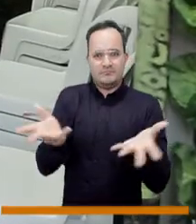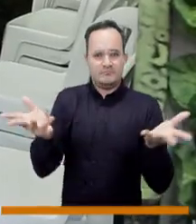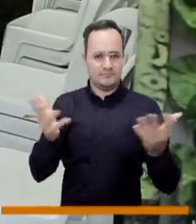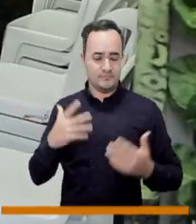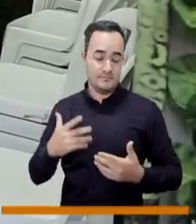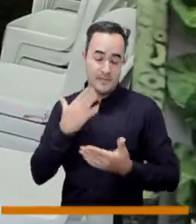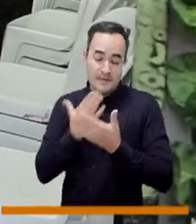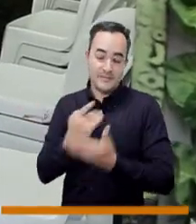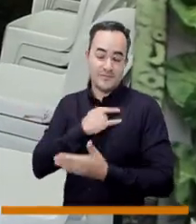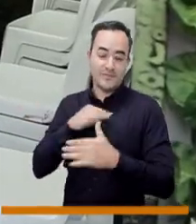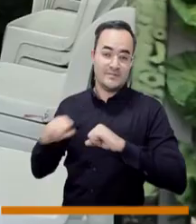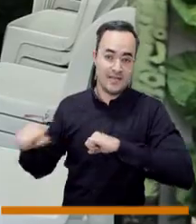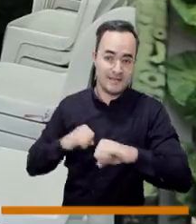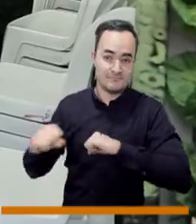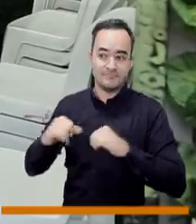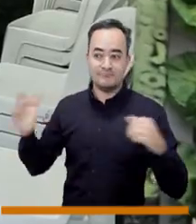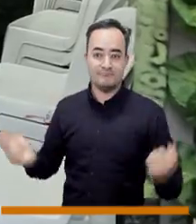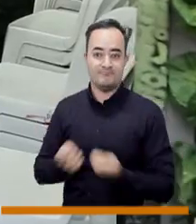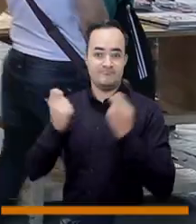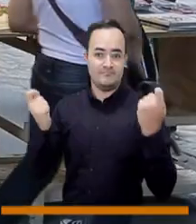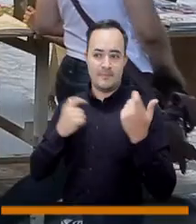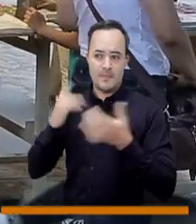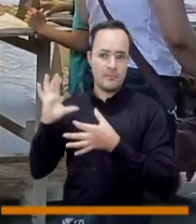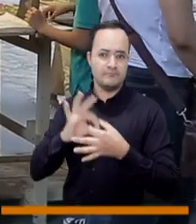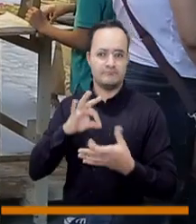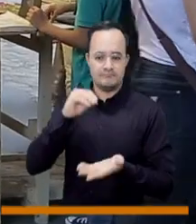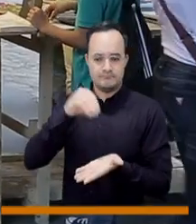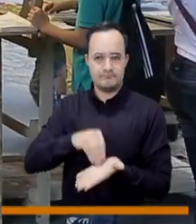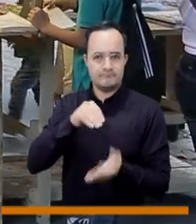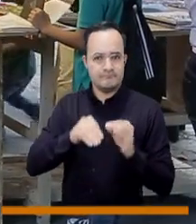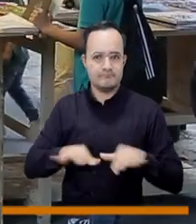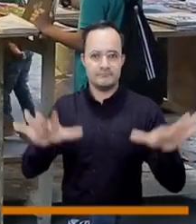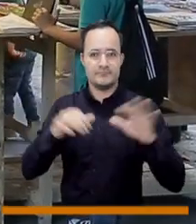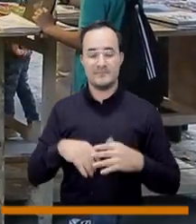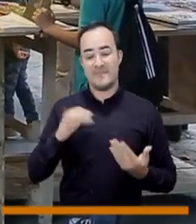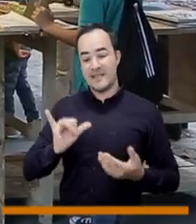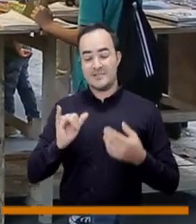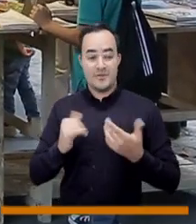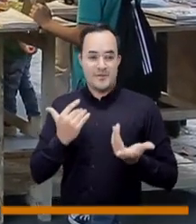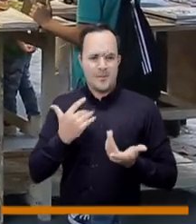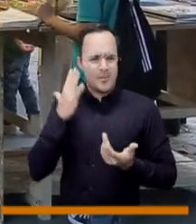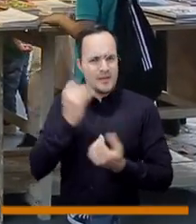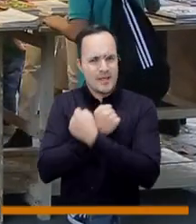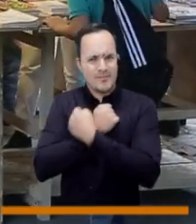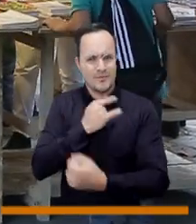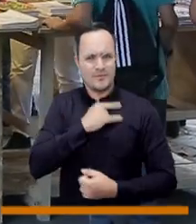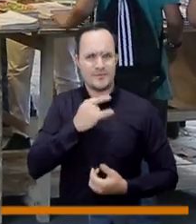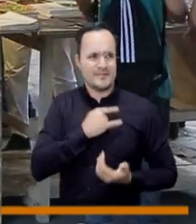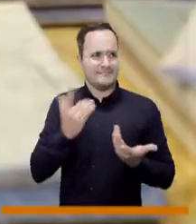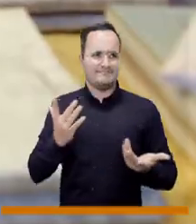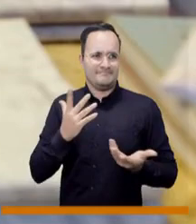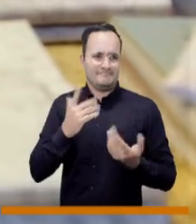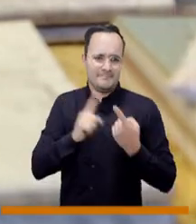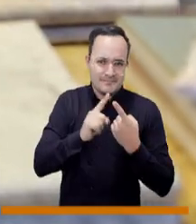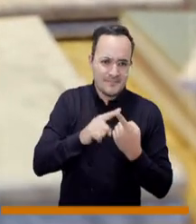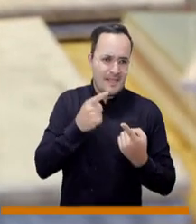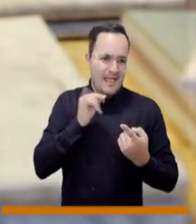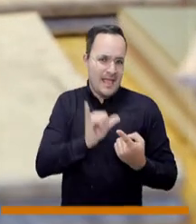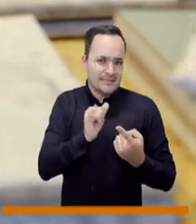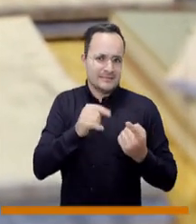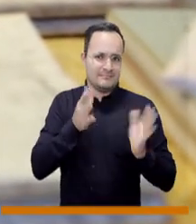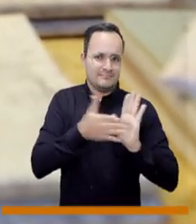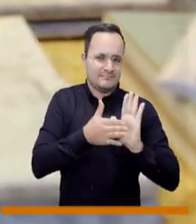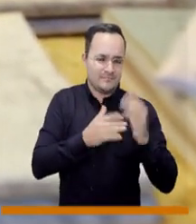que la universidad gesta y promueve Pero tenemos además en esas tantas razones para amar a la universidad que